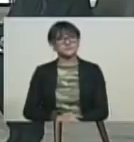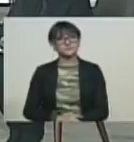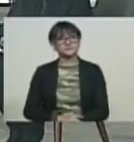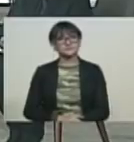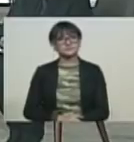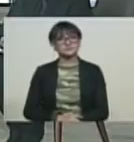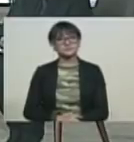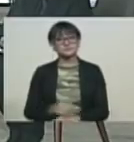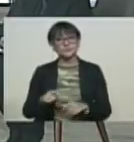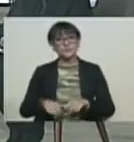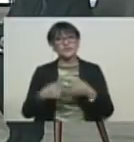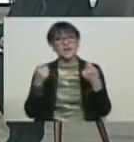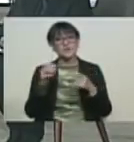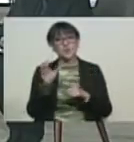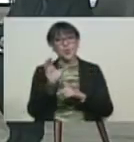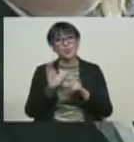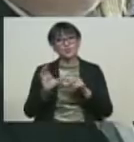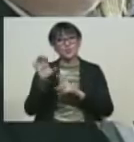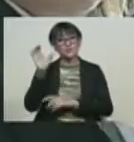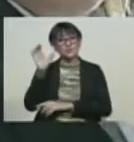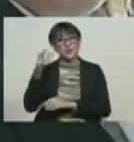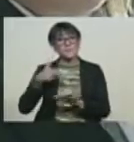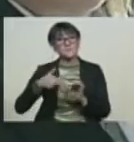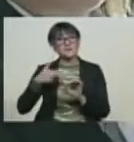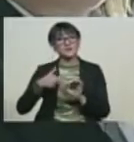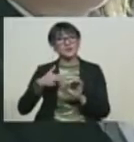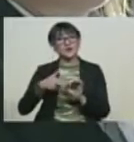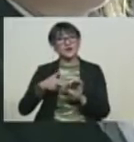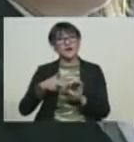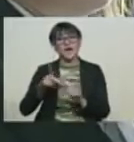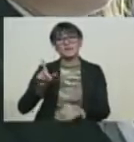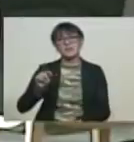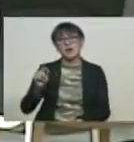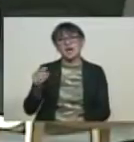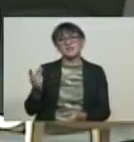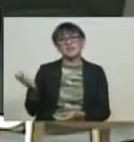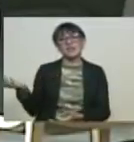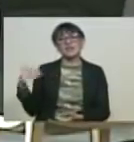de los daños de la cultura rentista petrolera fue, está barato, dame dos.